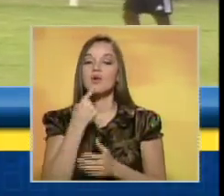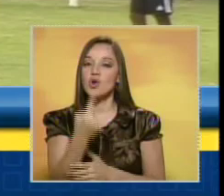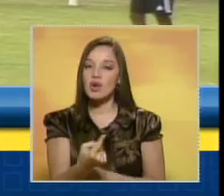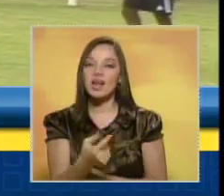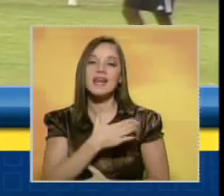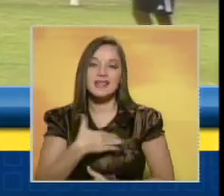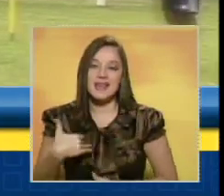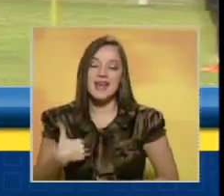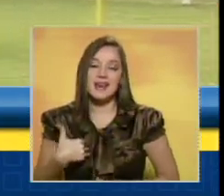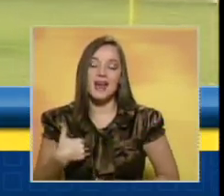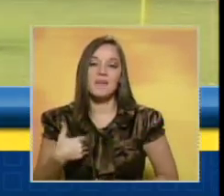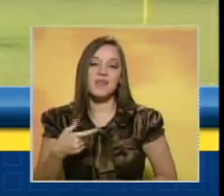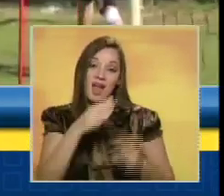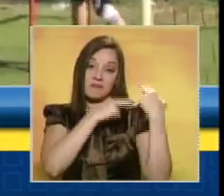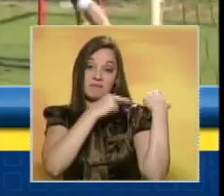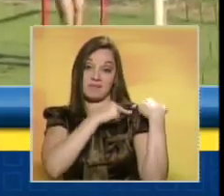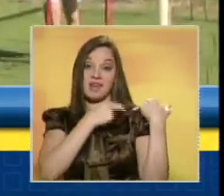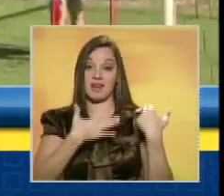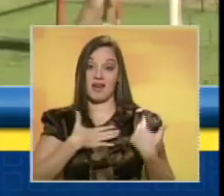y esperemos